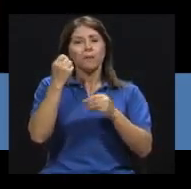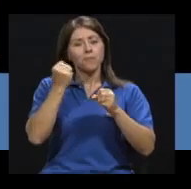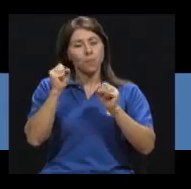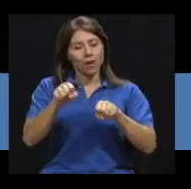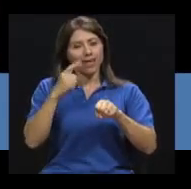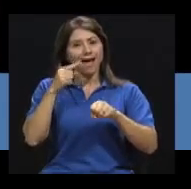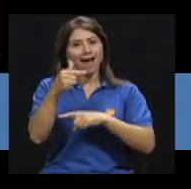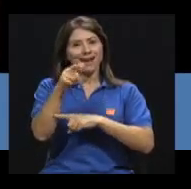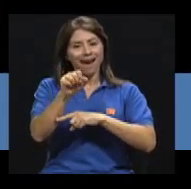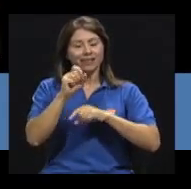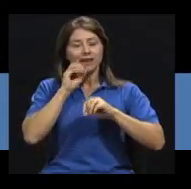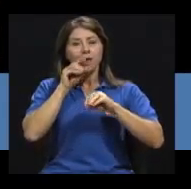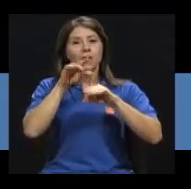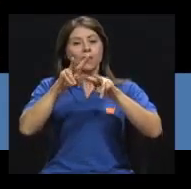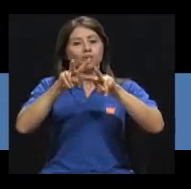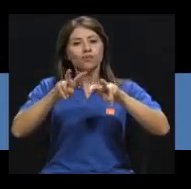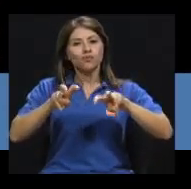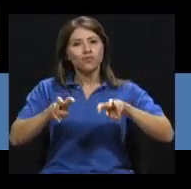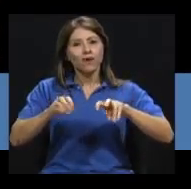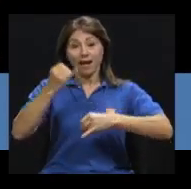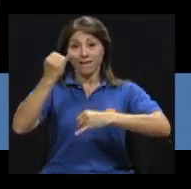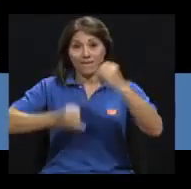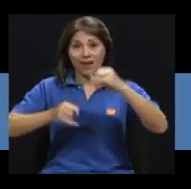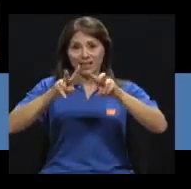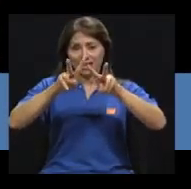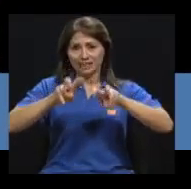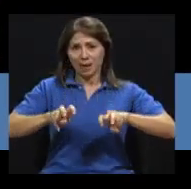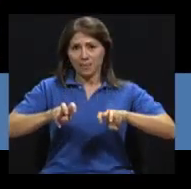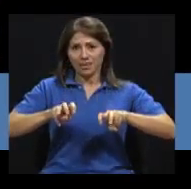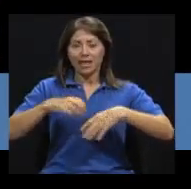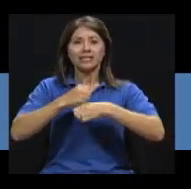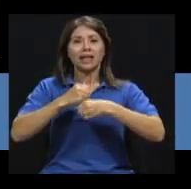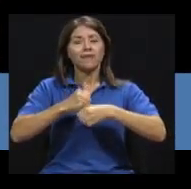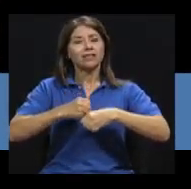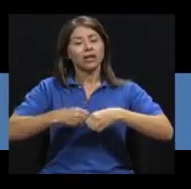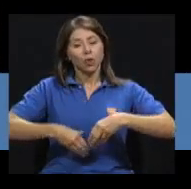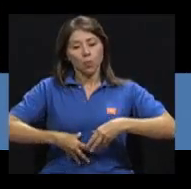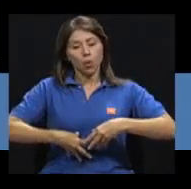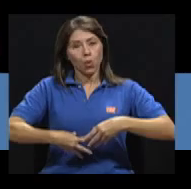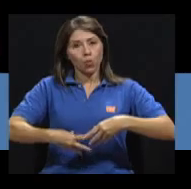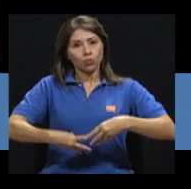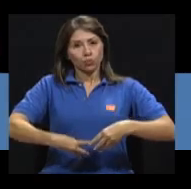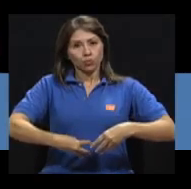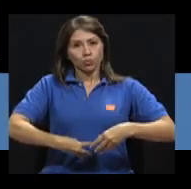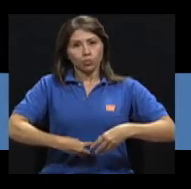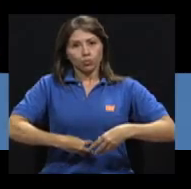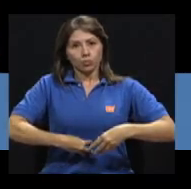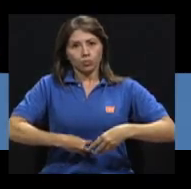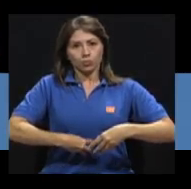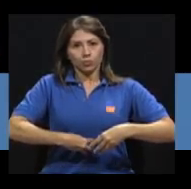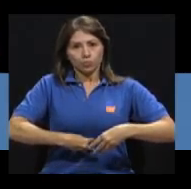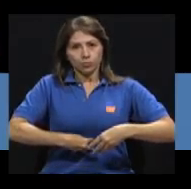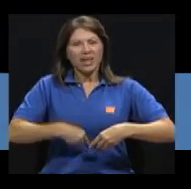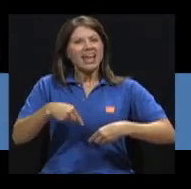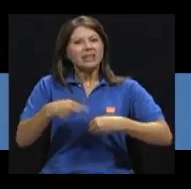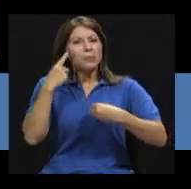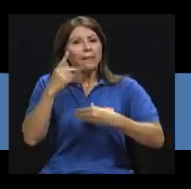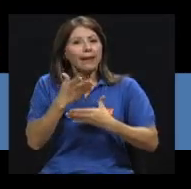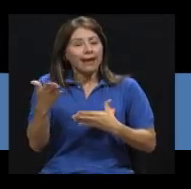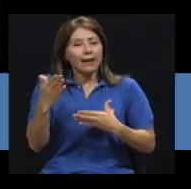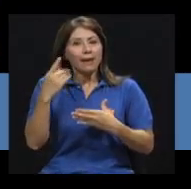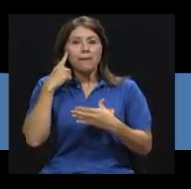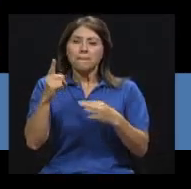En la parte final del examen, se realizará una leve compresión abdominal con un cono plástico necesario